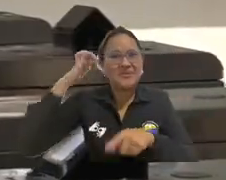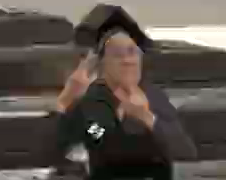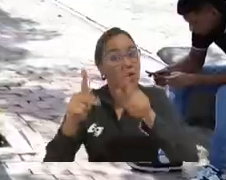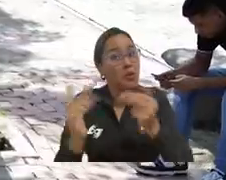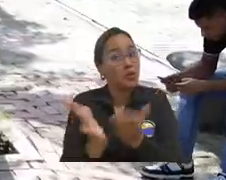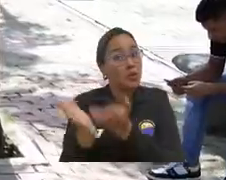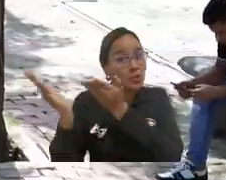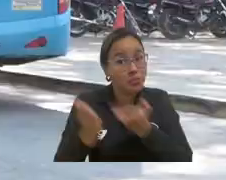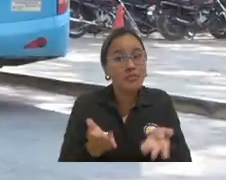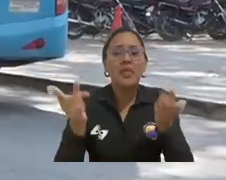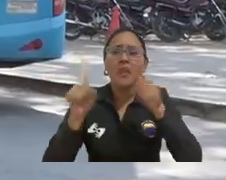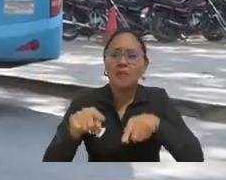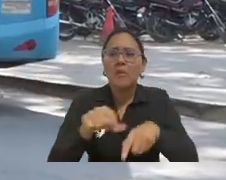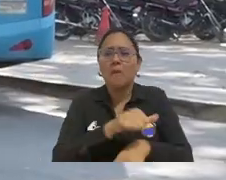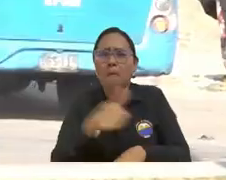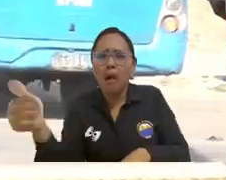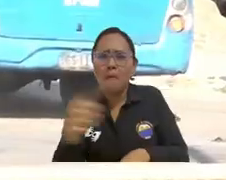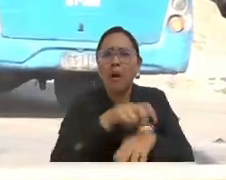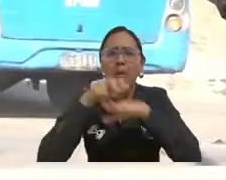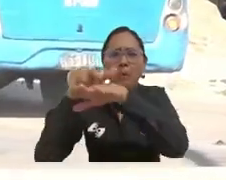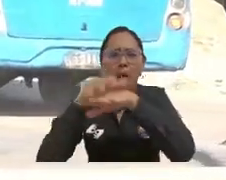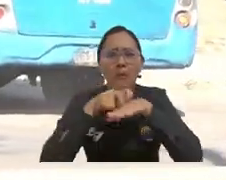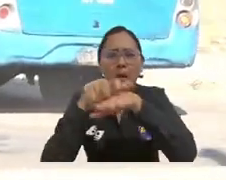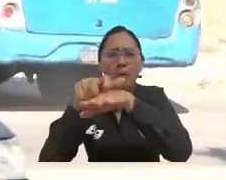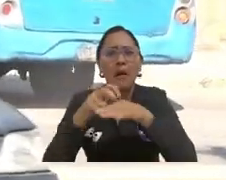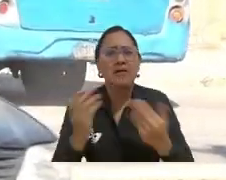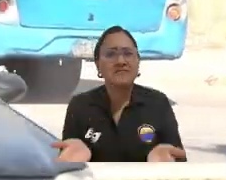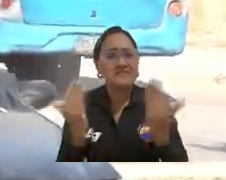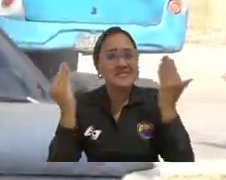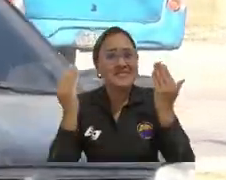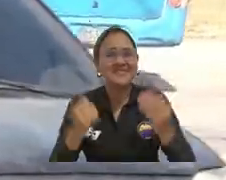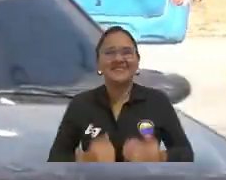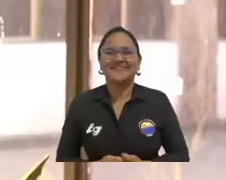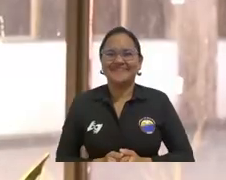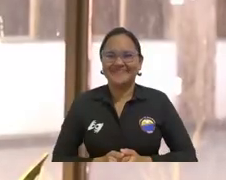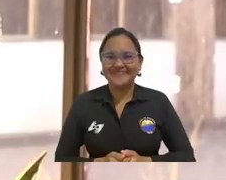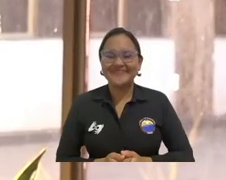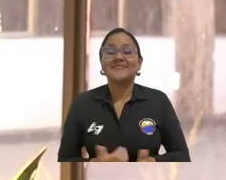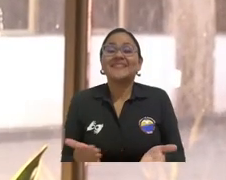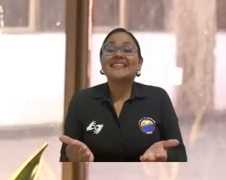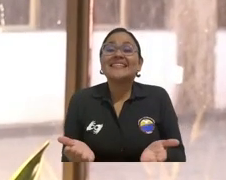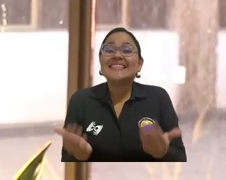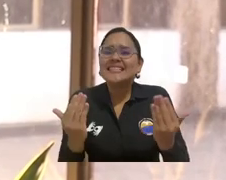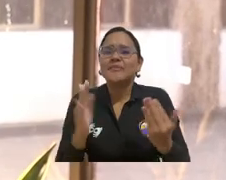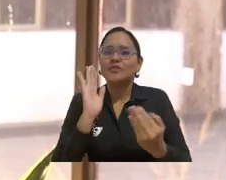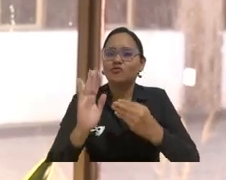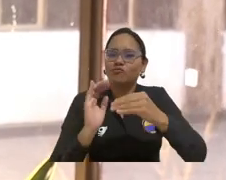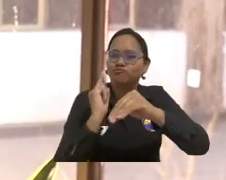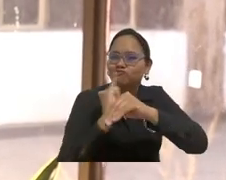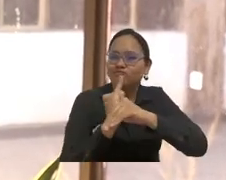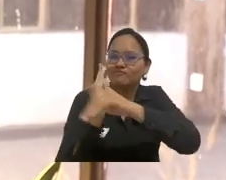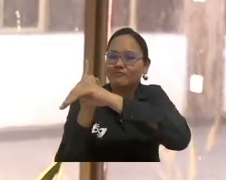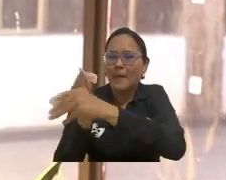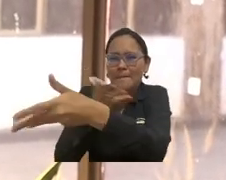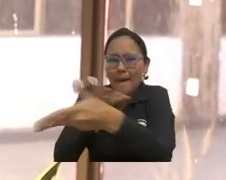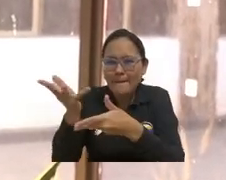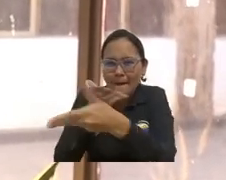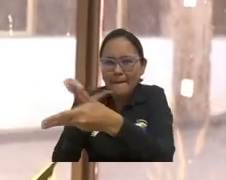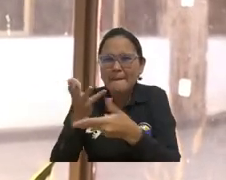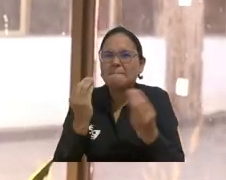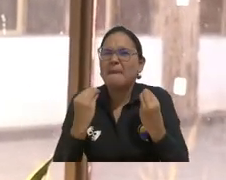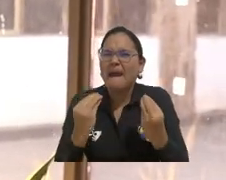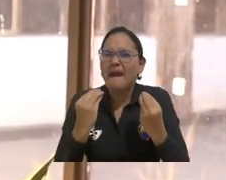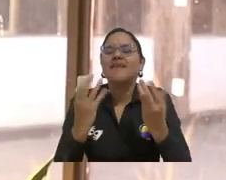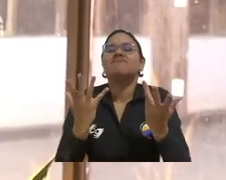estudiantes y acciones en temas de movilidad para beneficio de la comunidad universitaria. Una cooperación interinstitucional que va a permitir tránsito